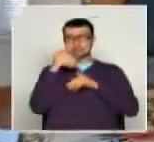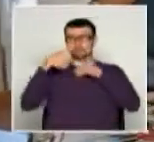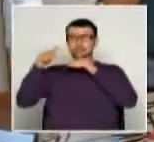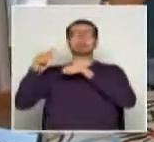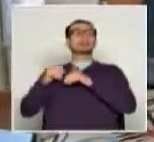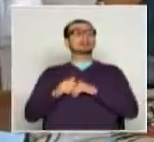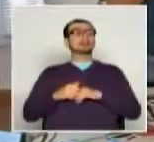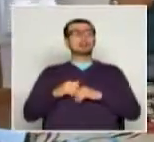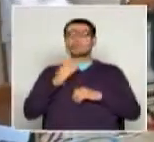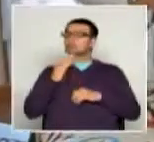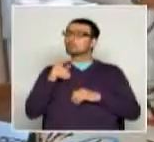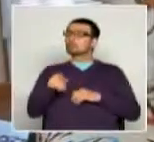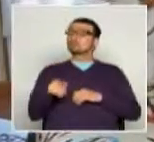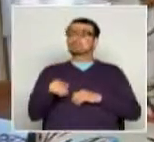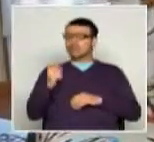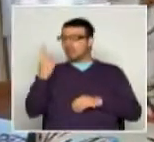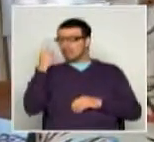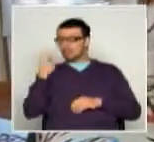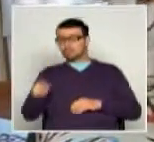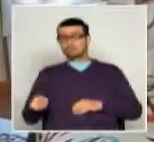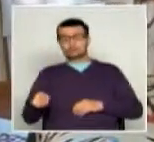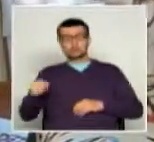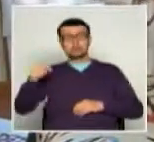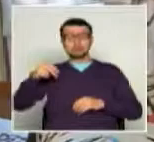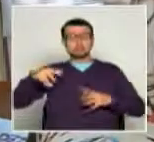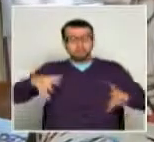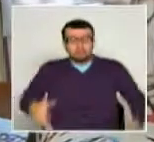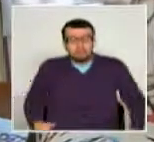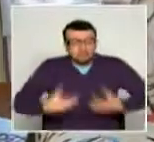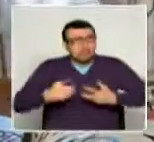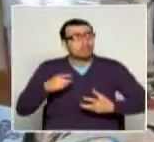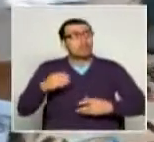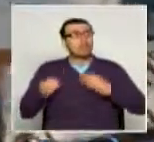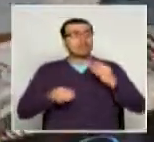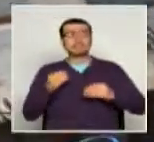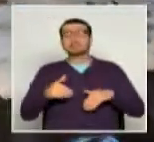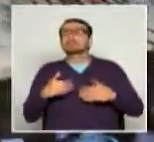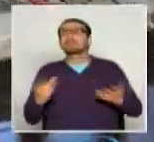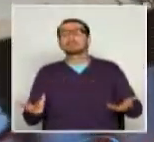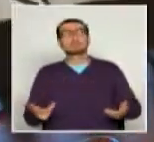necesitara coger algo del piso, ¿cómo lo